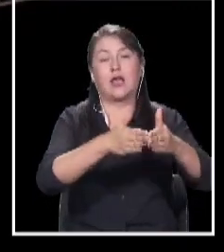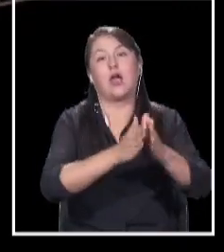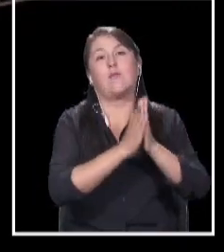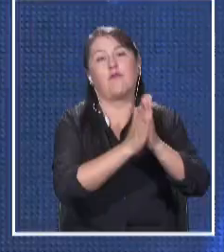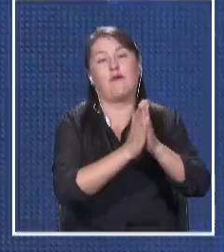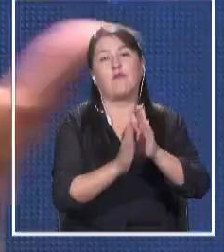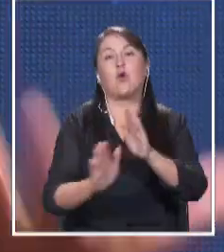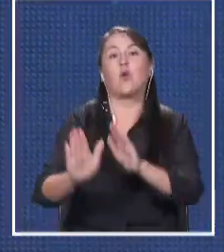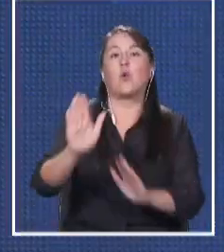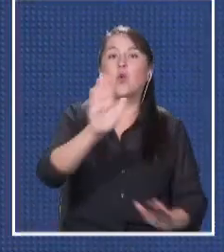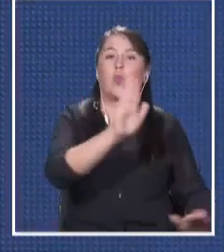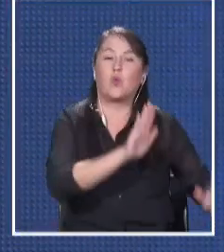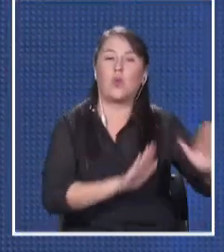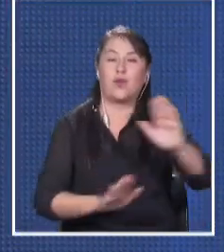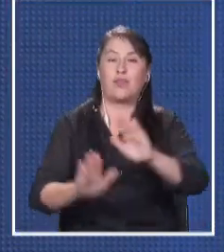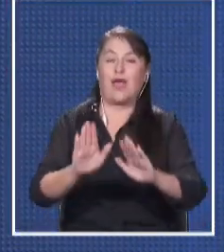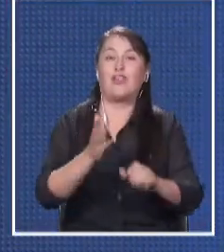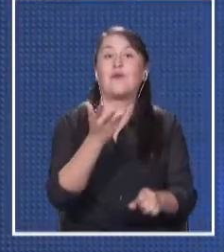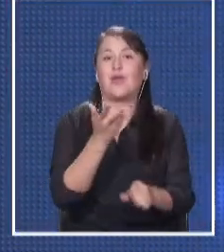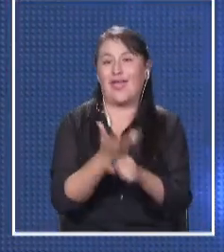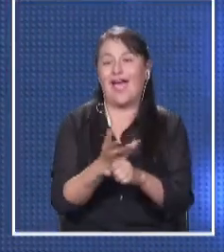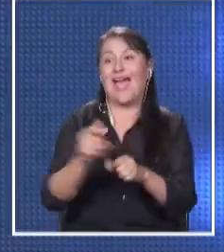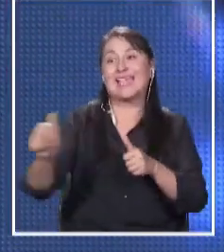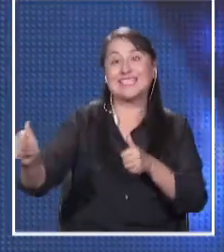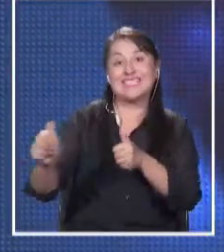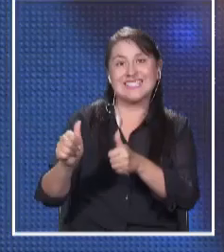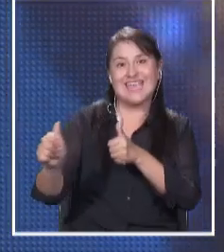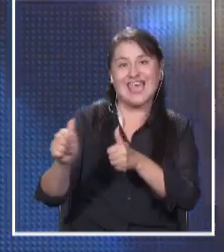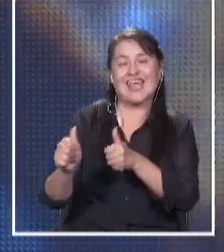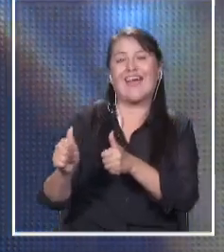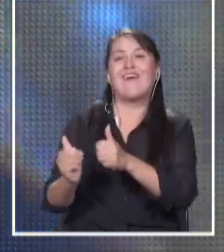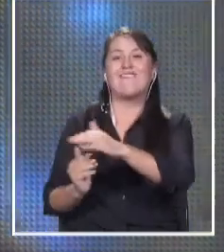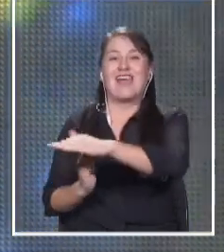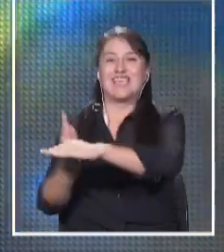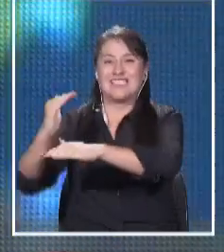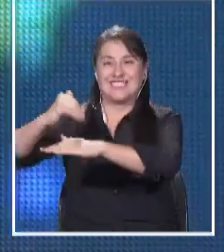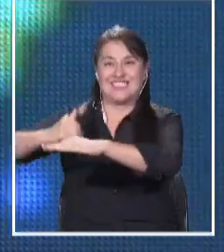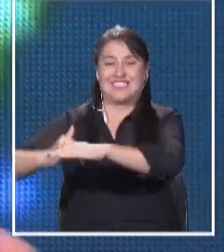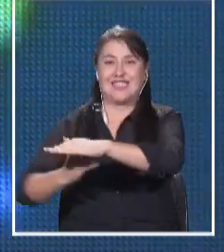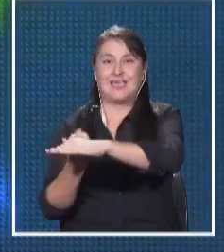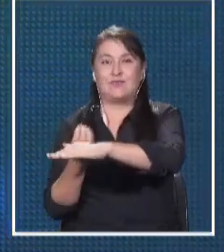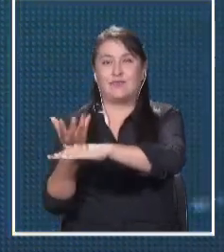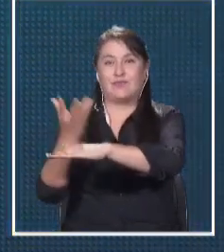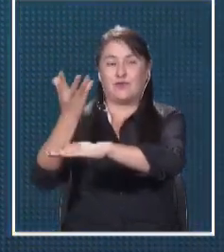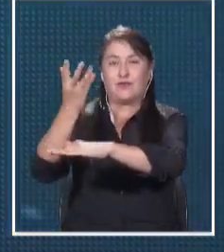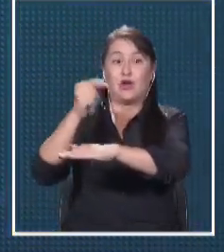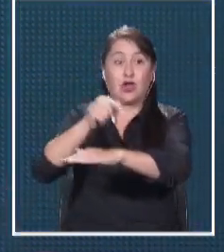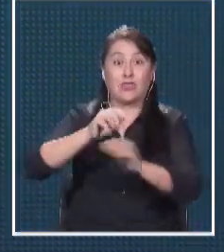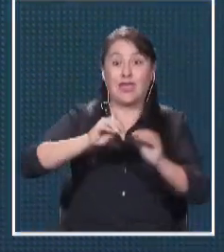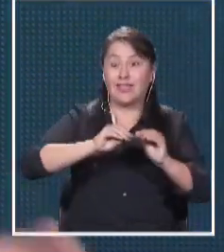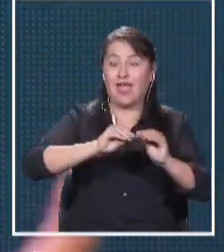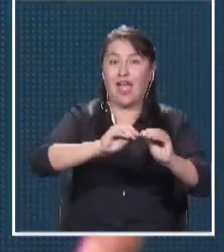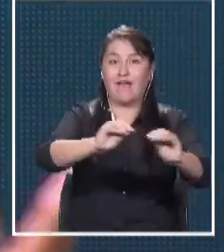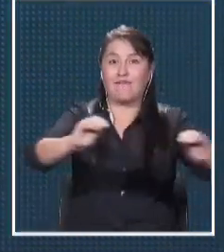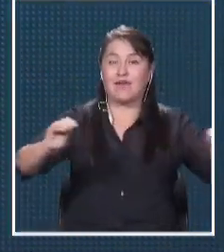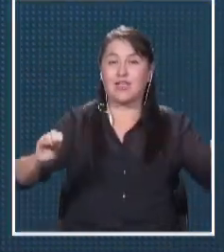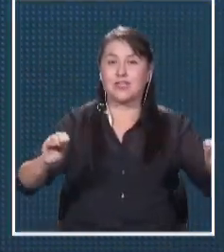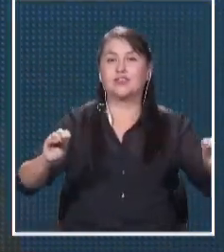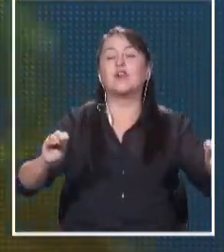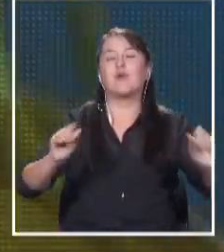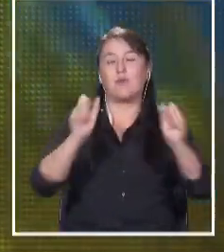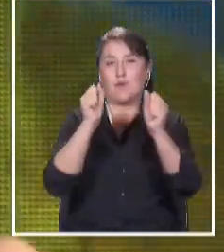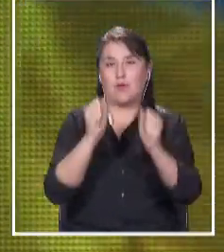tengan cuidado porque hay ballenas en la zona. Con esta sencilla alerta, podemos evitar el